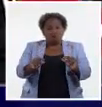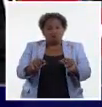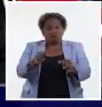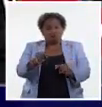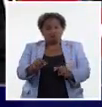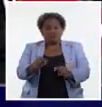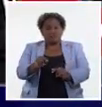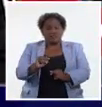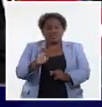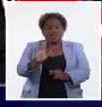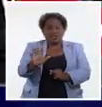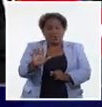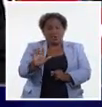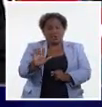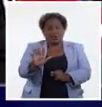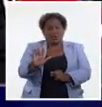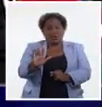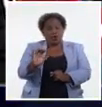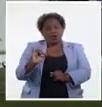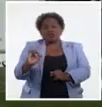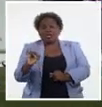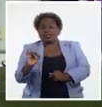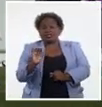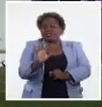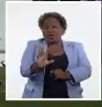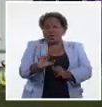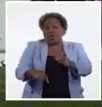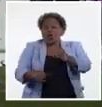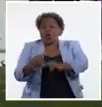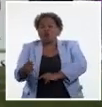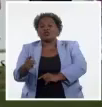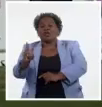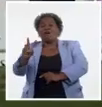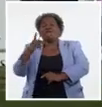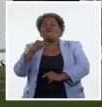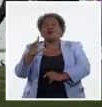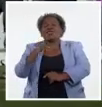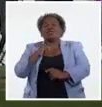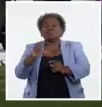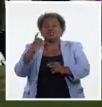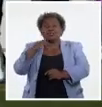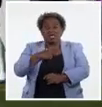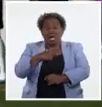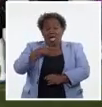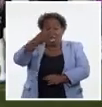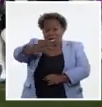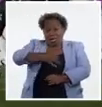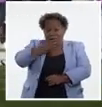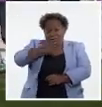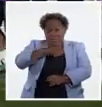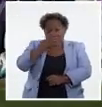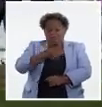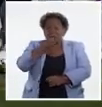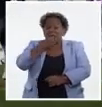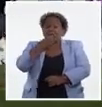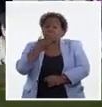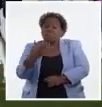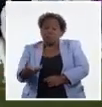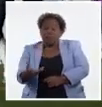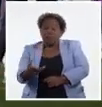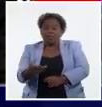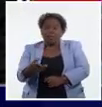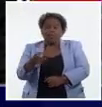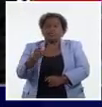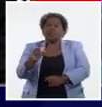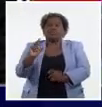¿Son 5 o 6? 5. Sí, son 5. Contra el Valencia, recupera Carvajal y Tchouaméni, aunque Camavinga podría volver al lateral izquierdo. Si va a